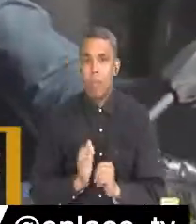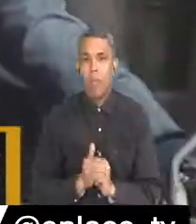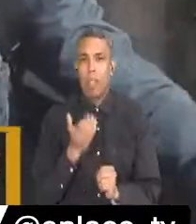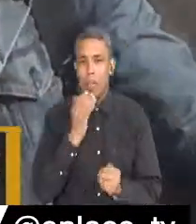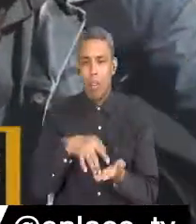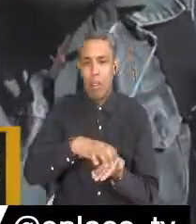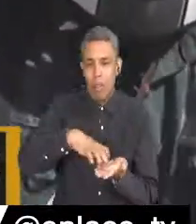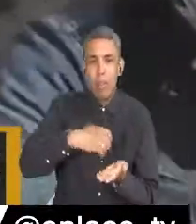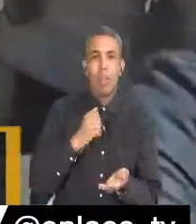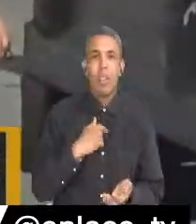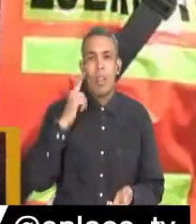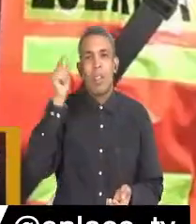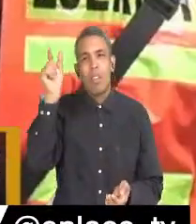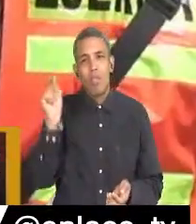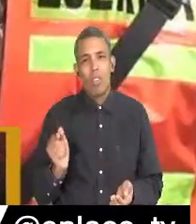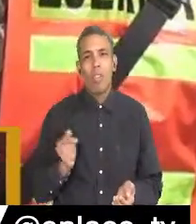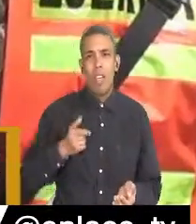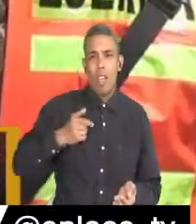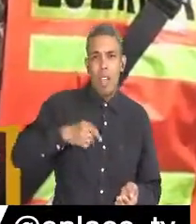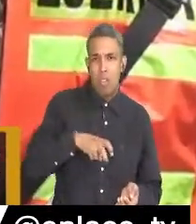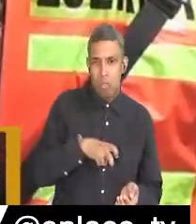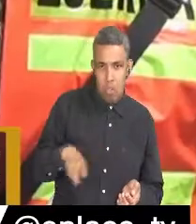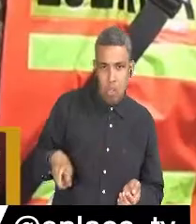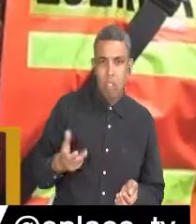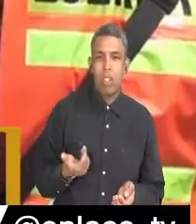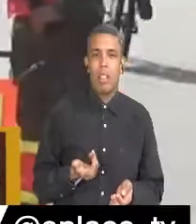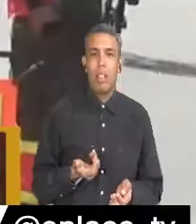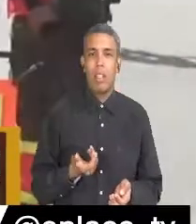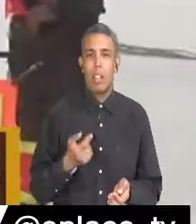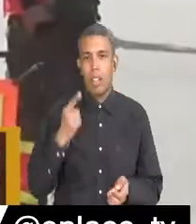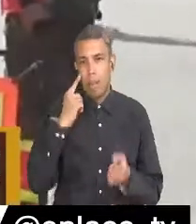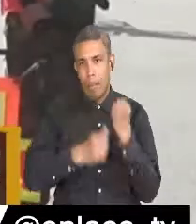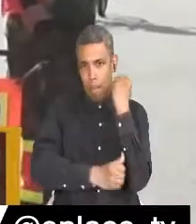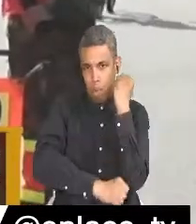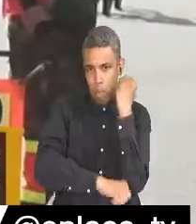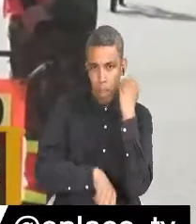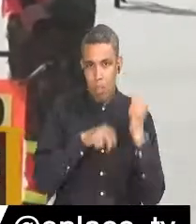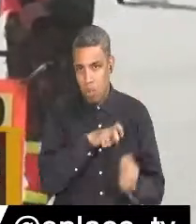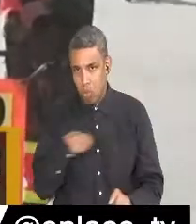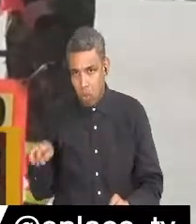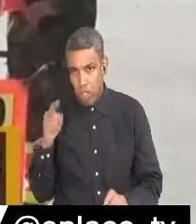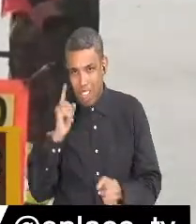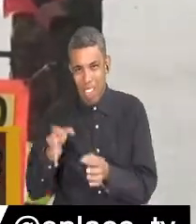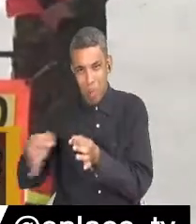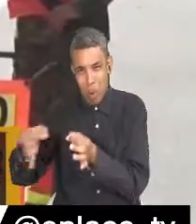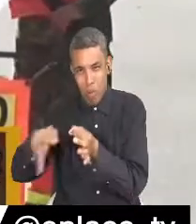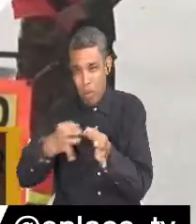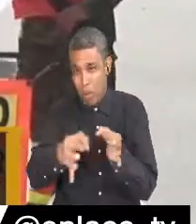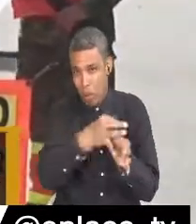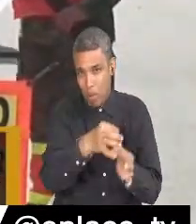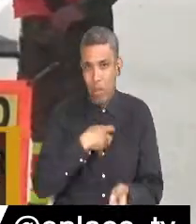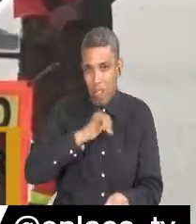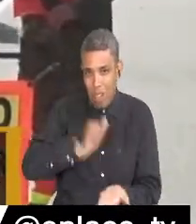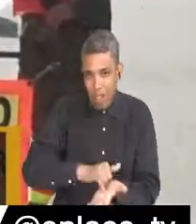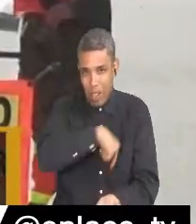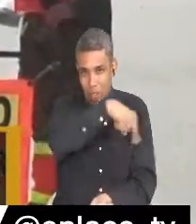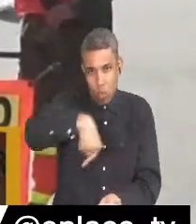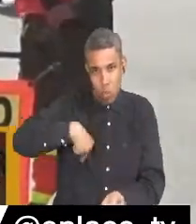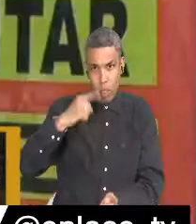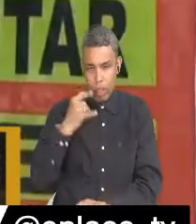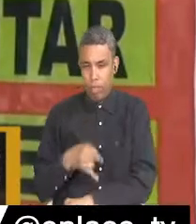Cesar, Yondó, Antioquia y parte del norte de Boyacá. En los puestos de control ubicados sobre los principales ejes viales de la jurisdicción, cerca de